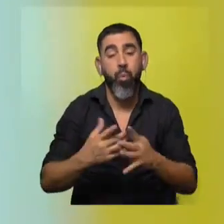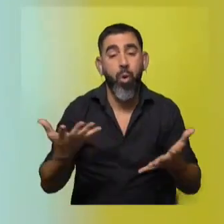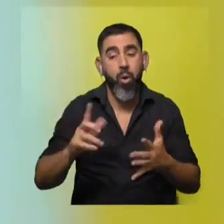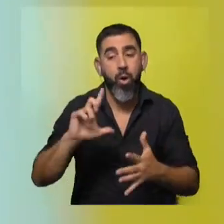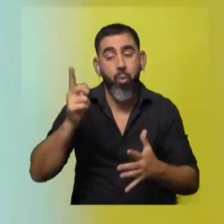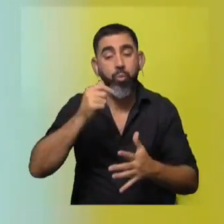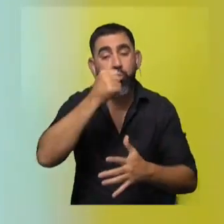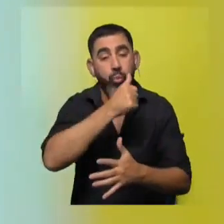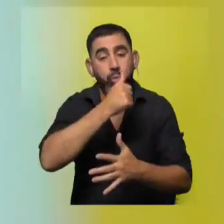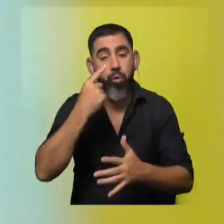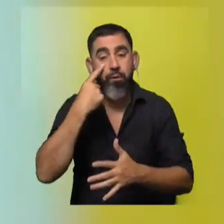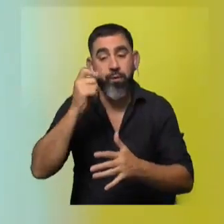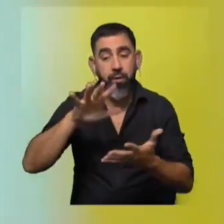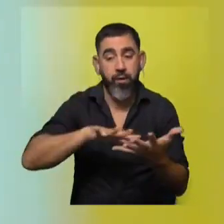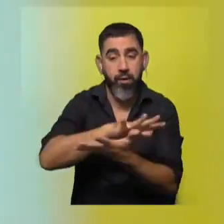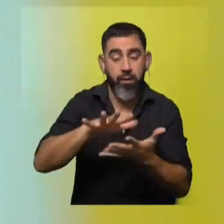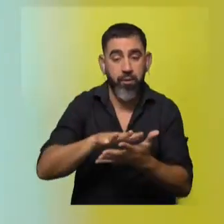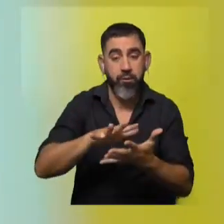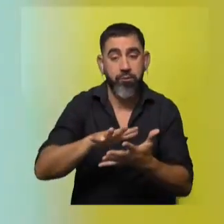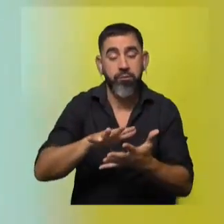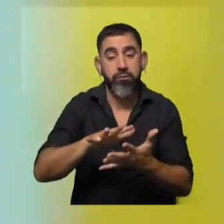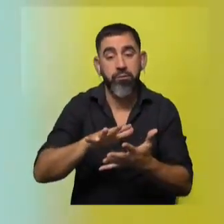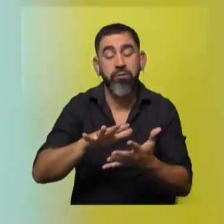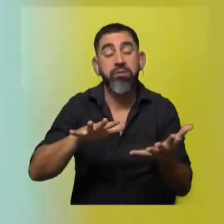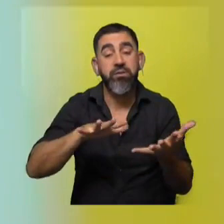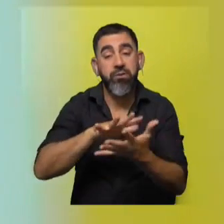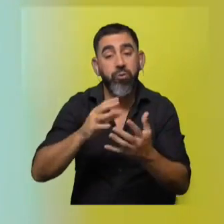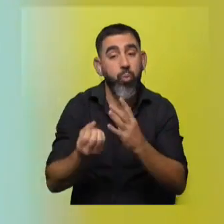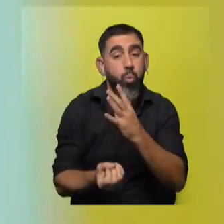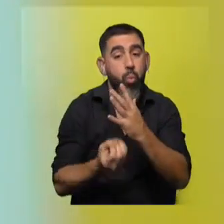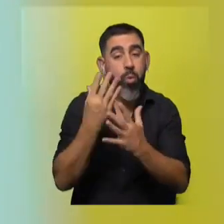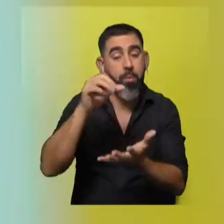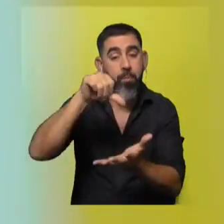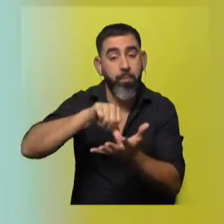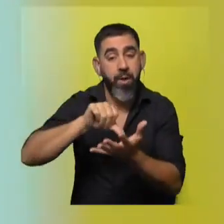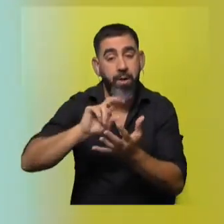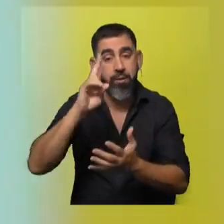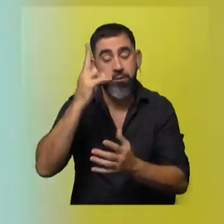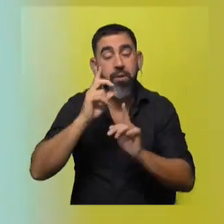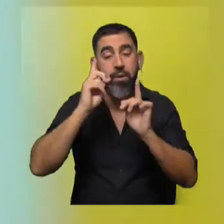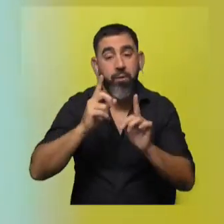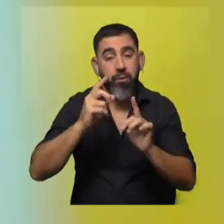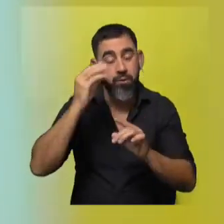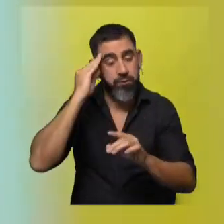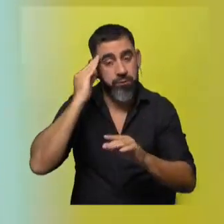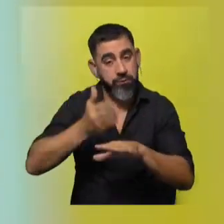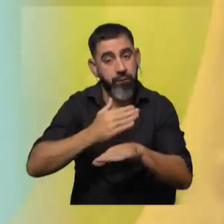aparecen alternativas para evitar este fenómeno, se trata de una situación novedosa para nuestro país que debe ser